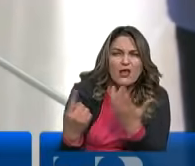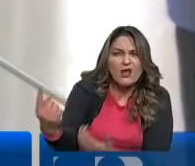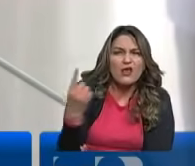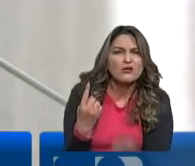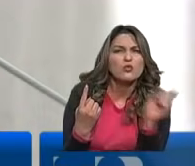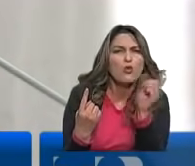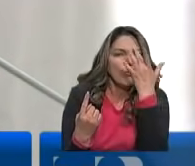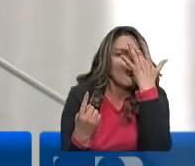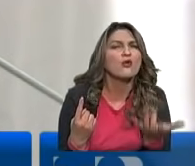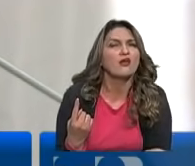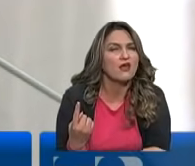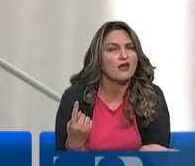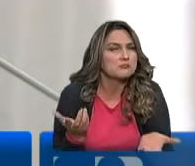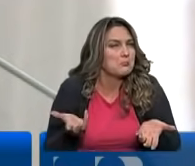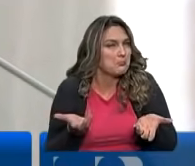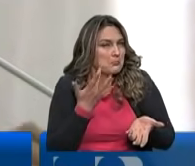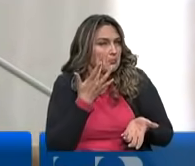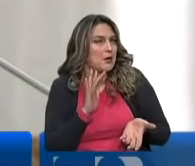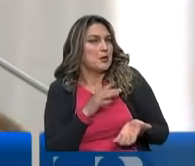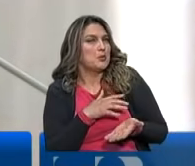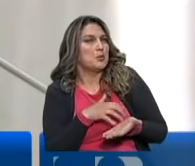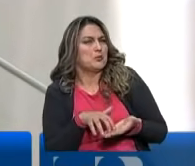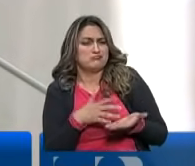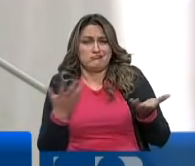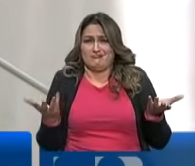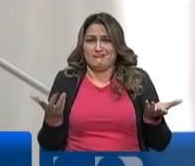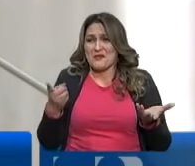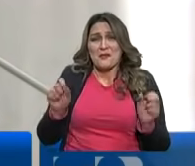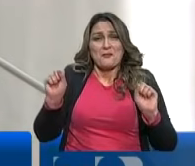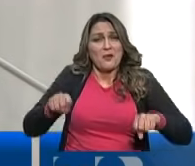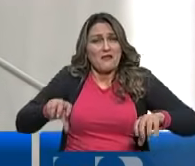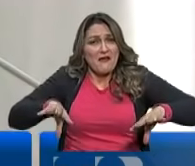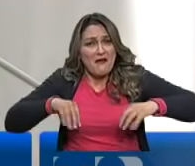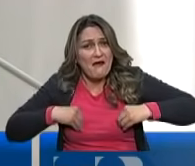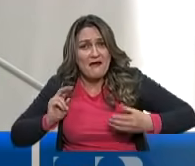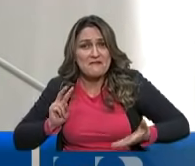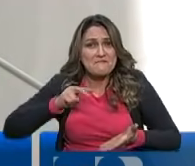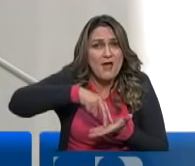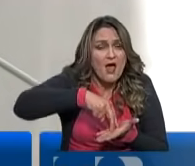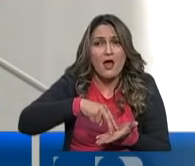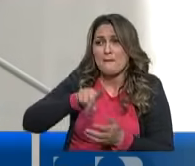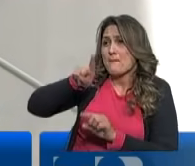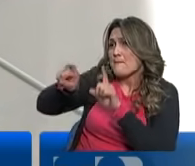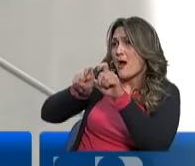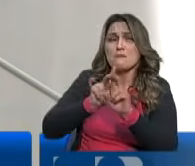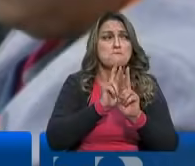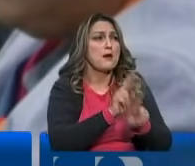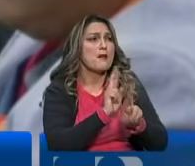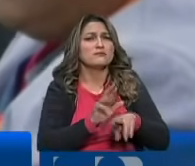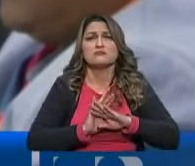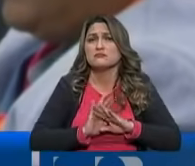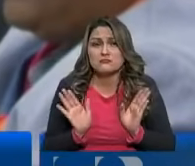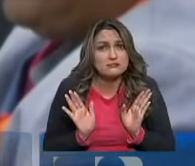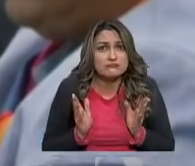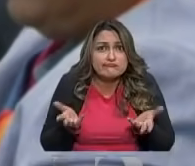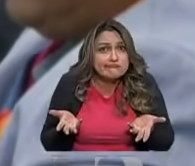país. No veíamos ninguna dificultad ni contratiempo para que los familiares puedan comparecer. No han